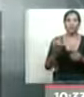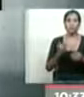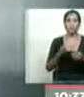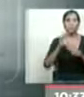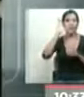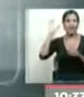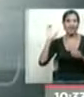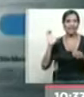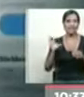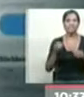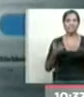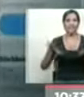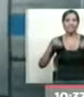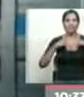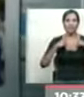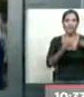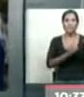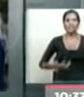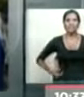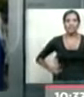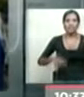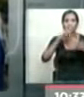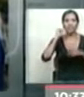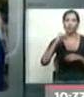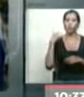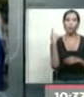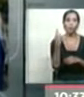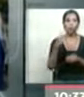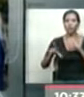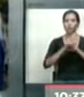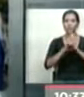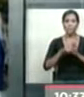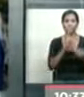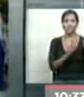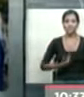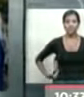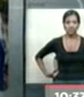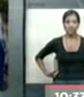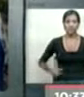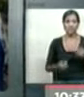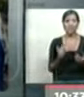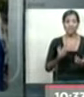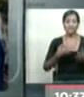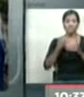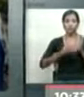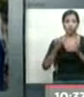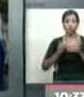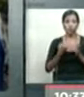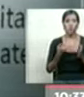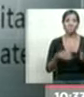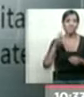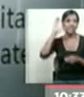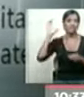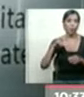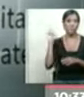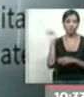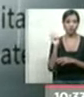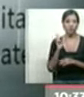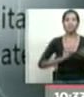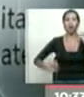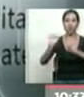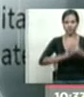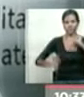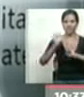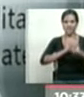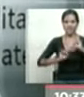reconocieron al presidente Maduro como único y legítimo presidente. Las instituciones del Estado venezolano defendieron el